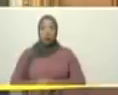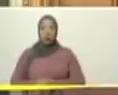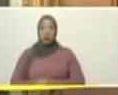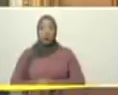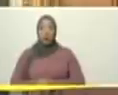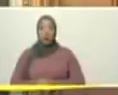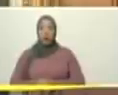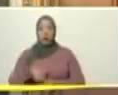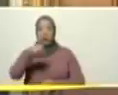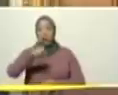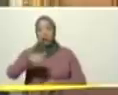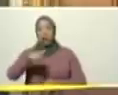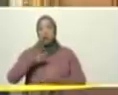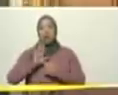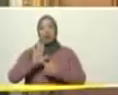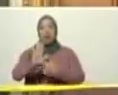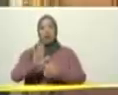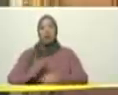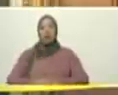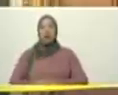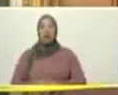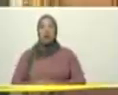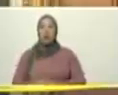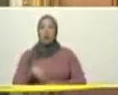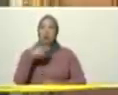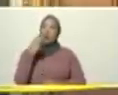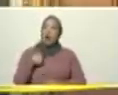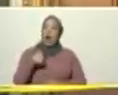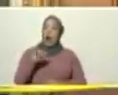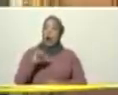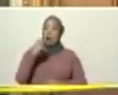Este teléfono, yo tengo dos teléfonos.